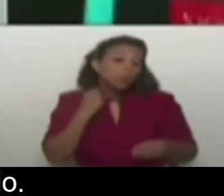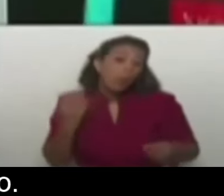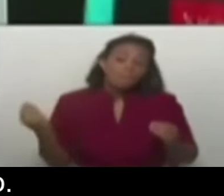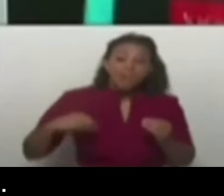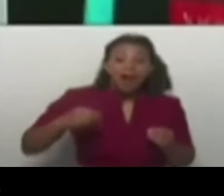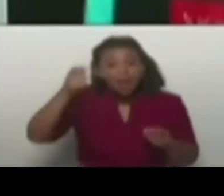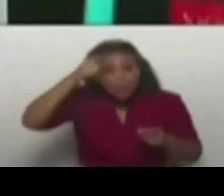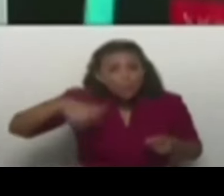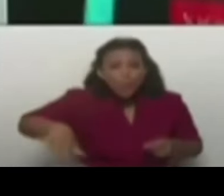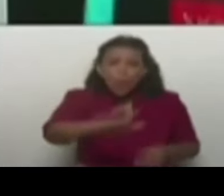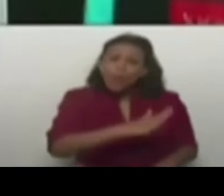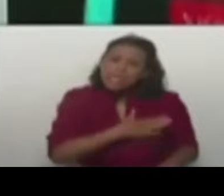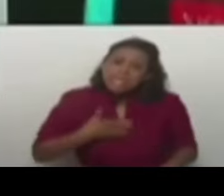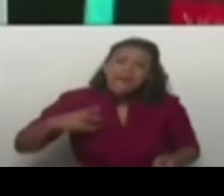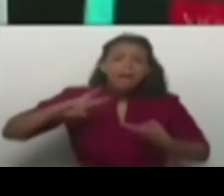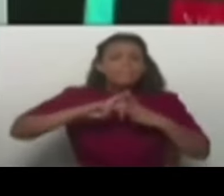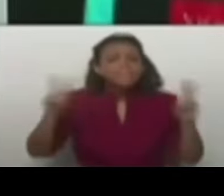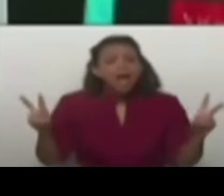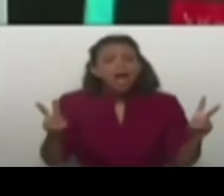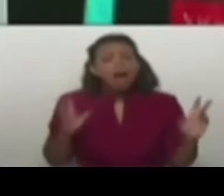pueblo lo que quiere es que haya paz,